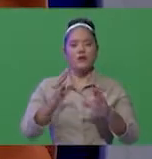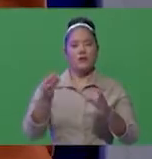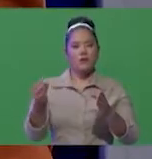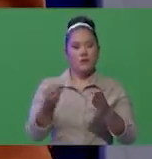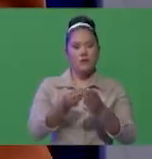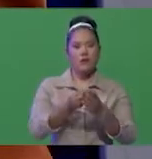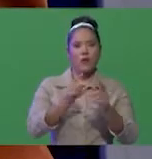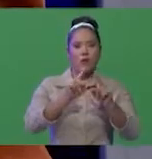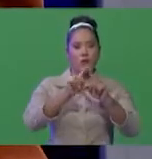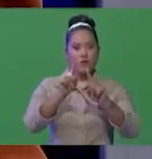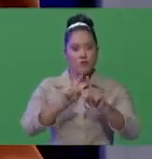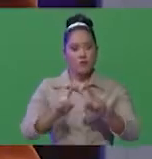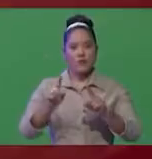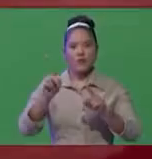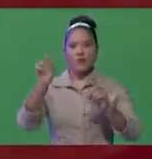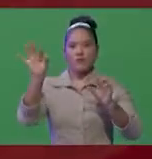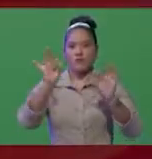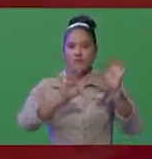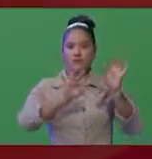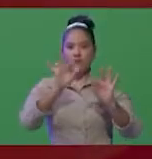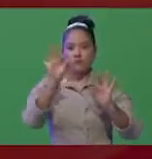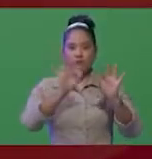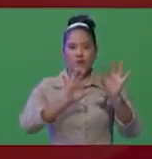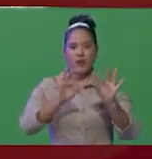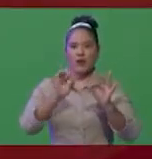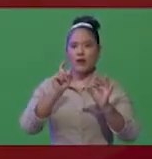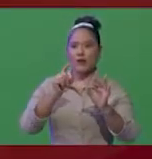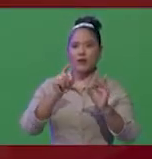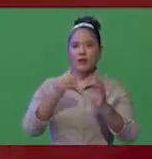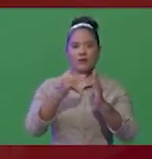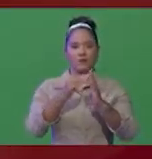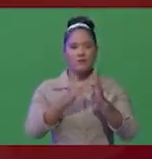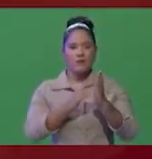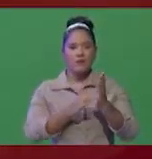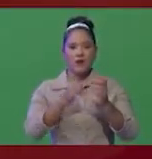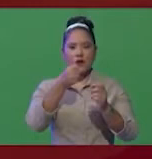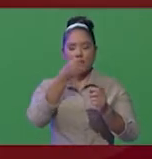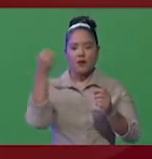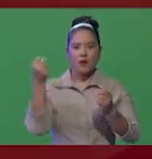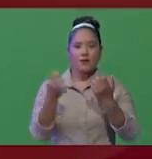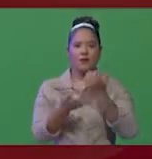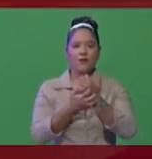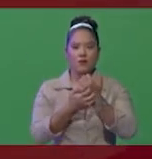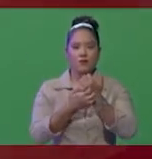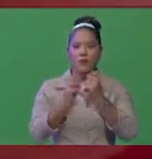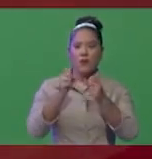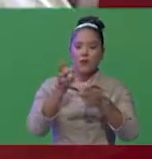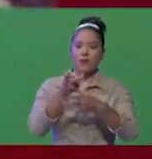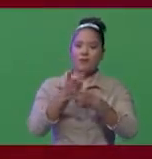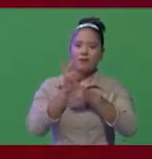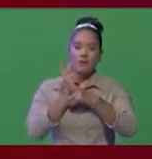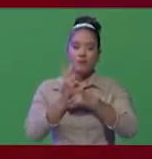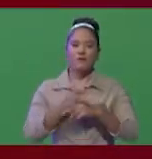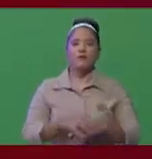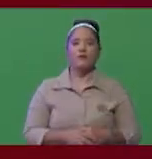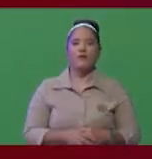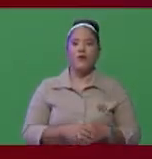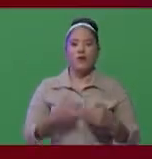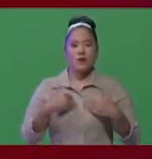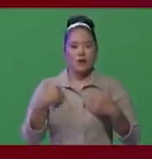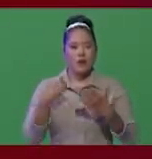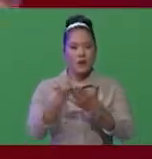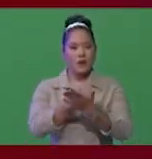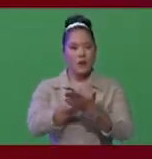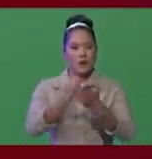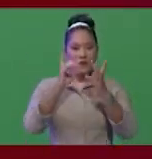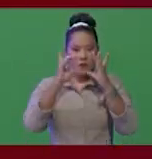con varios suplidores. Uh-huh. No importa que usted tenga su crédito con un préstamo, Okay. Si tenemos el crédito educativo, que ahora lo tenemos,